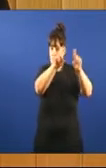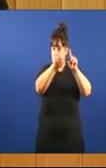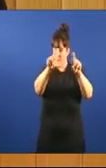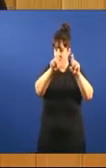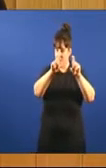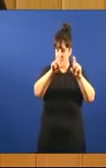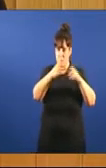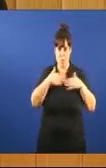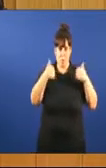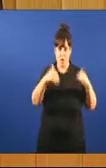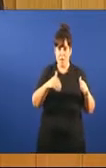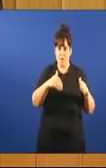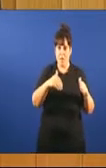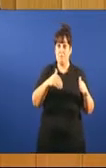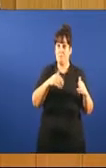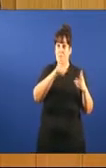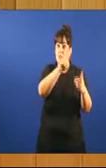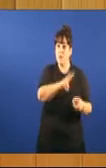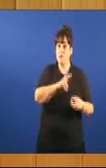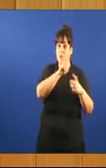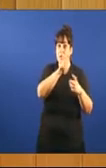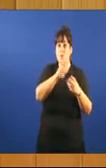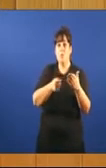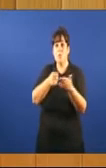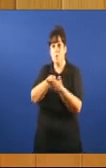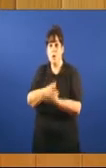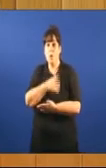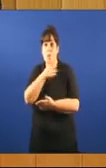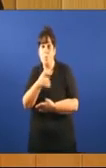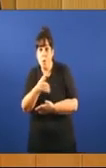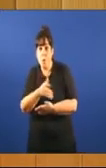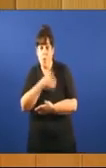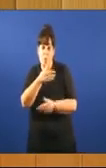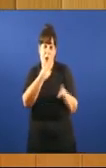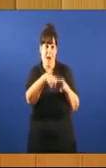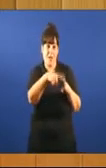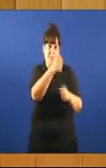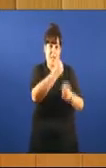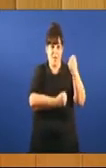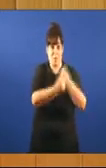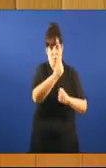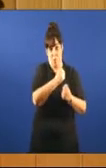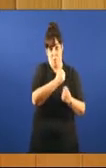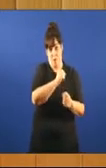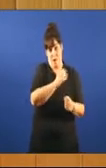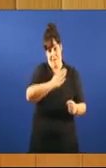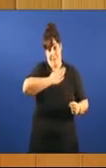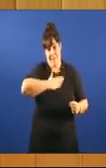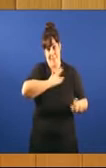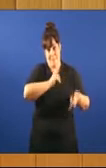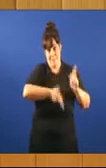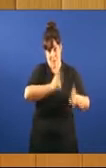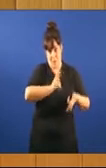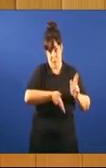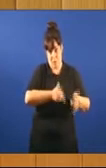imposto de sociedades pola parte que corresponde á actividade económica xerada no País Vasco, incluídas as empresas